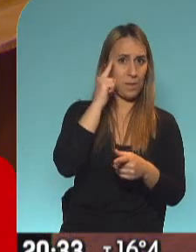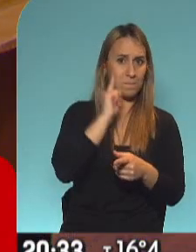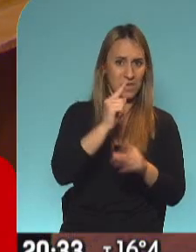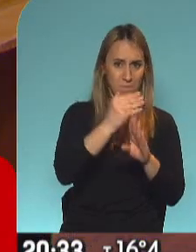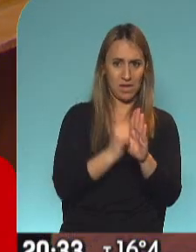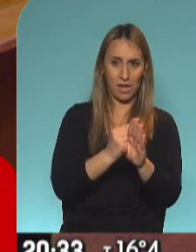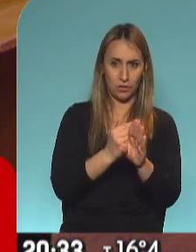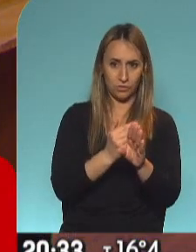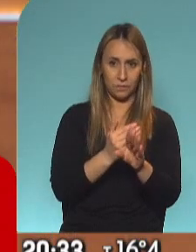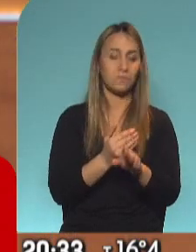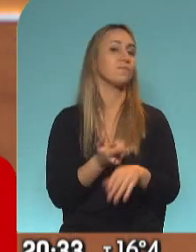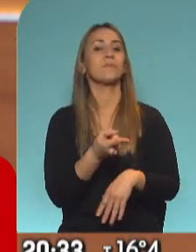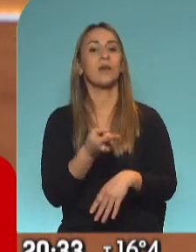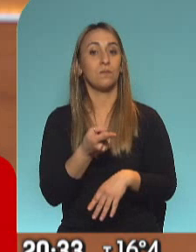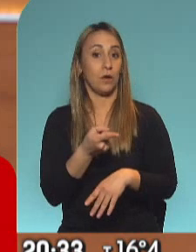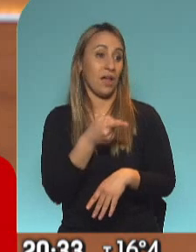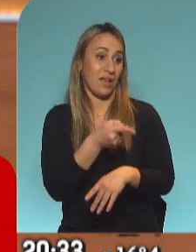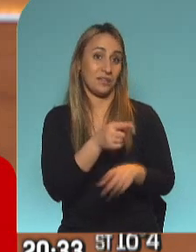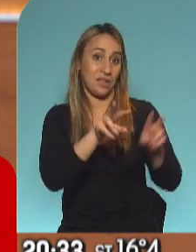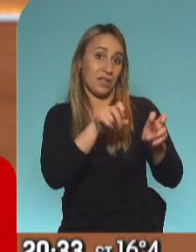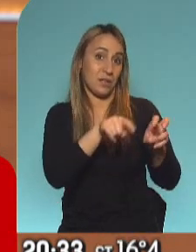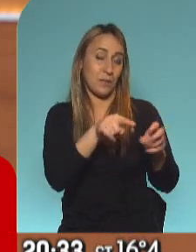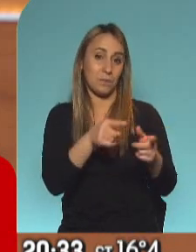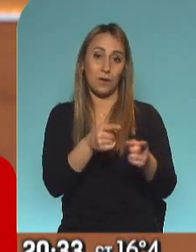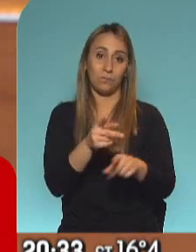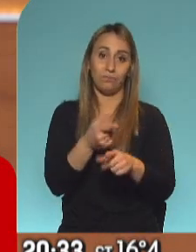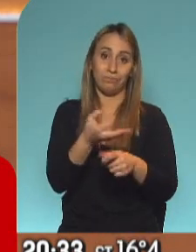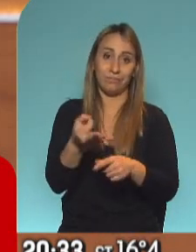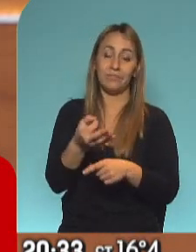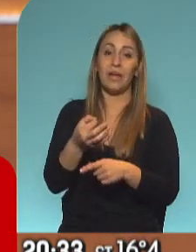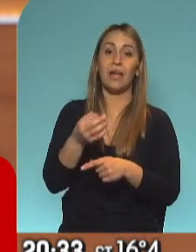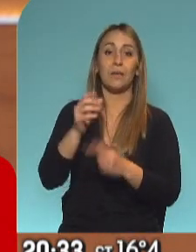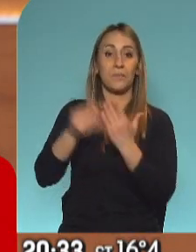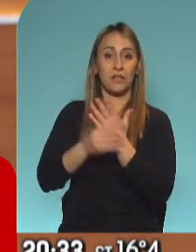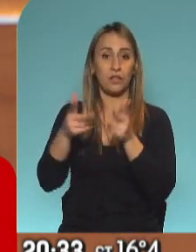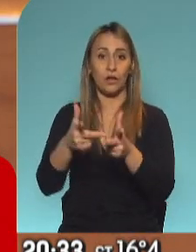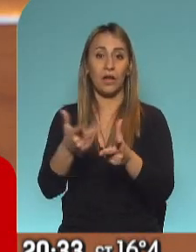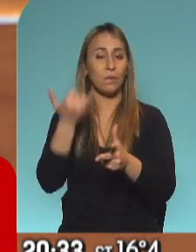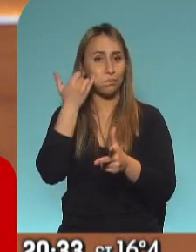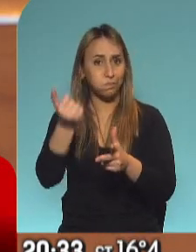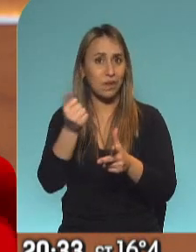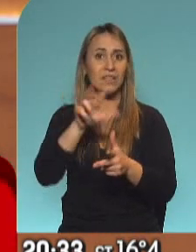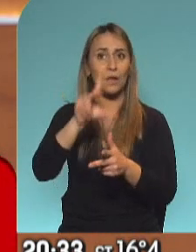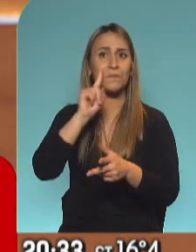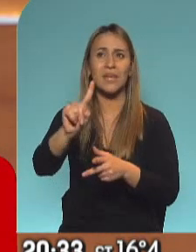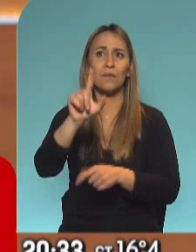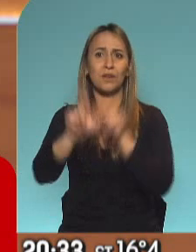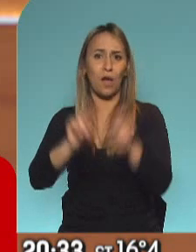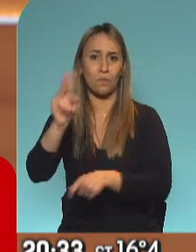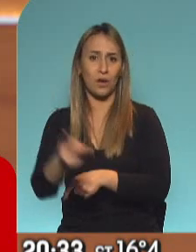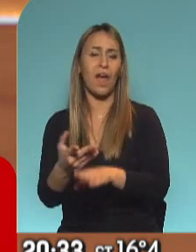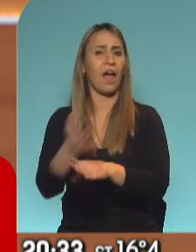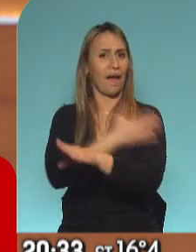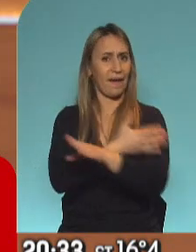a hacer... Sí. No, que esto tiene que ver con reafirmar lo que acaba de decir. Dijo que ya estaban impactadas las cifras de estos más de 3.000 fallecidos con